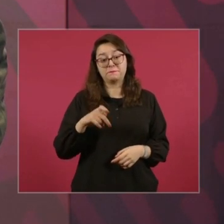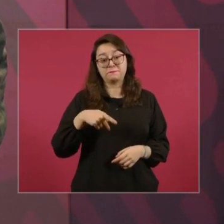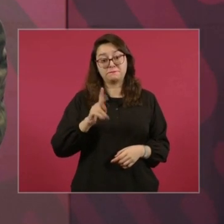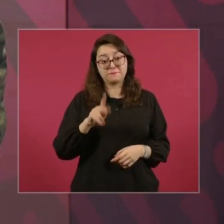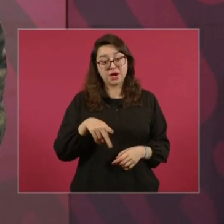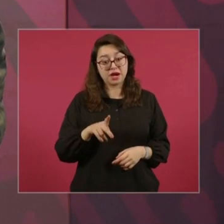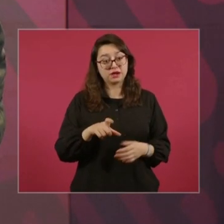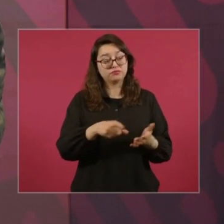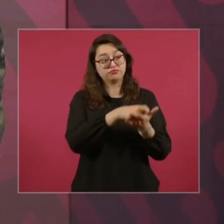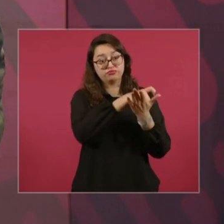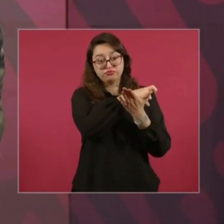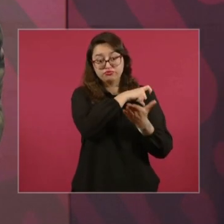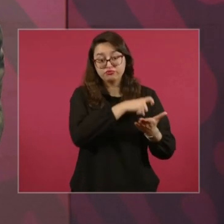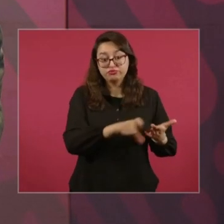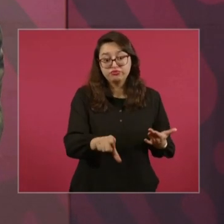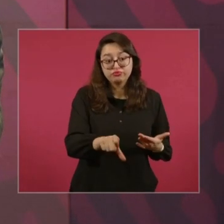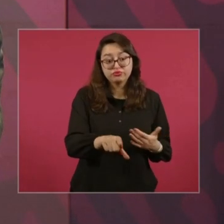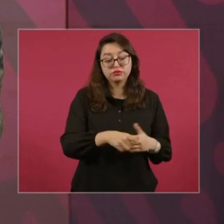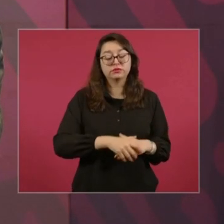en Houston